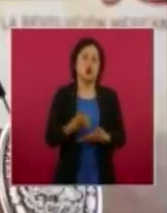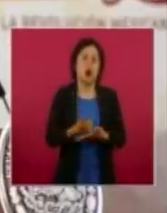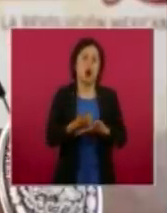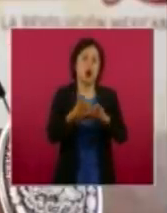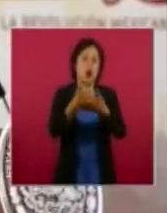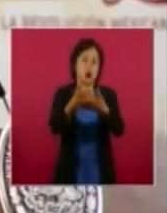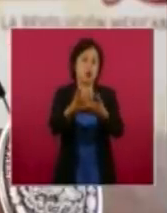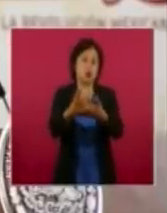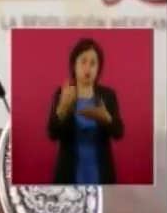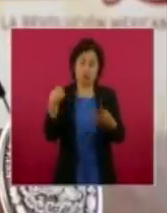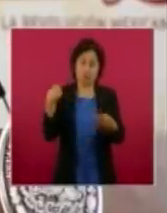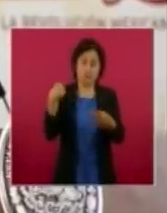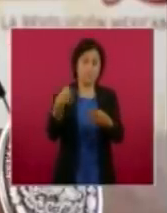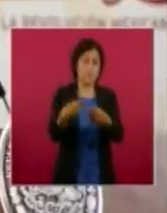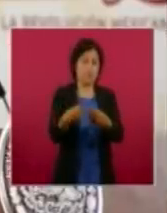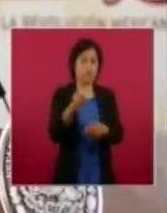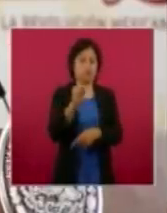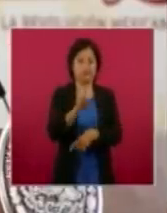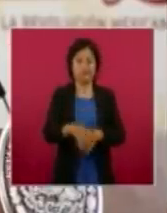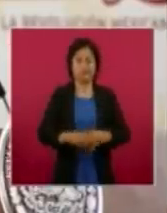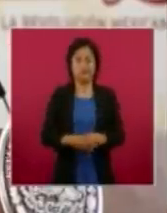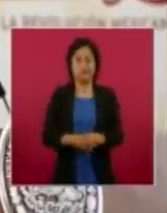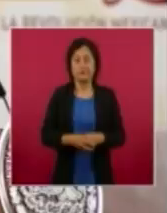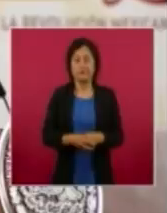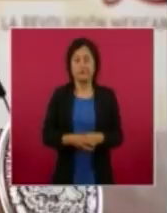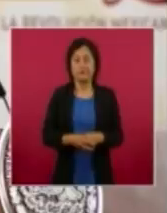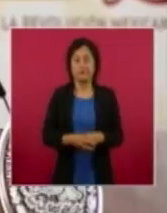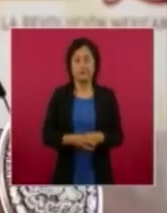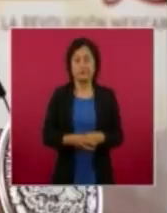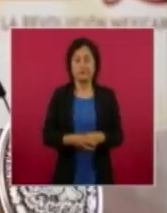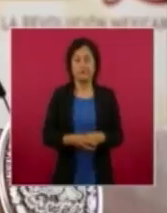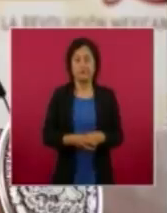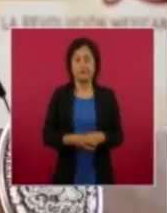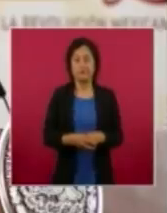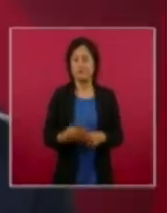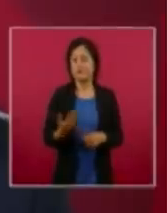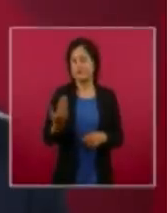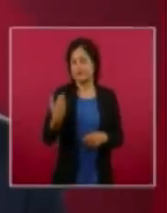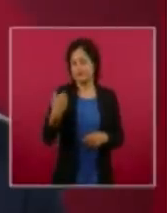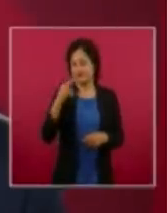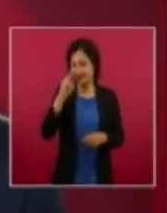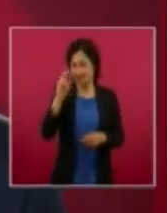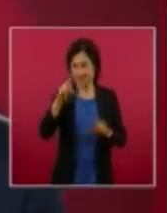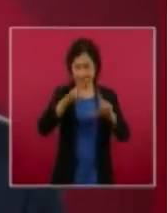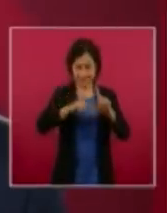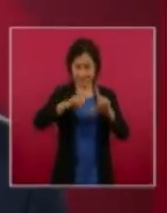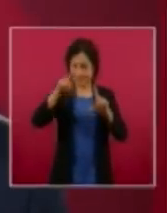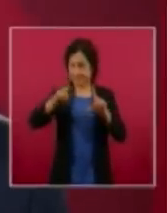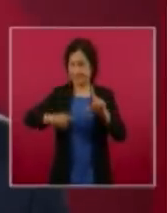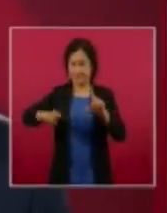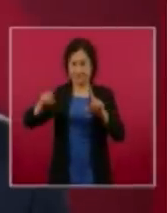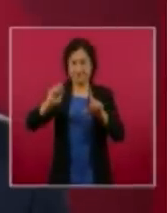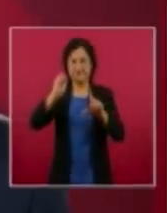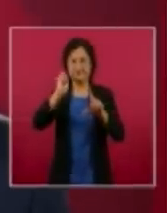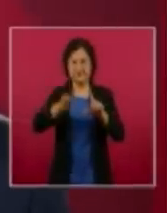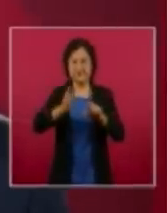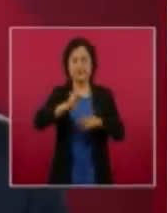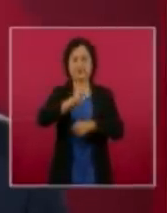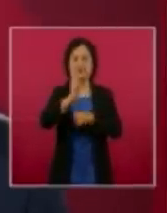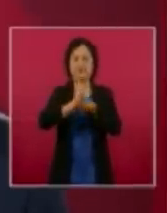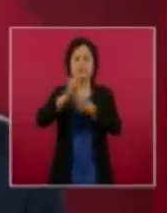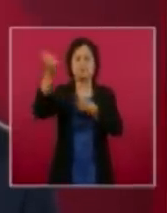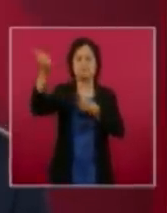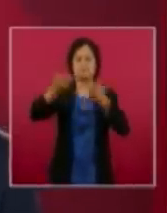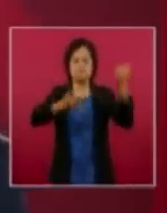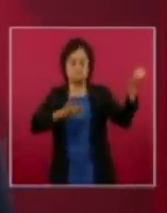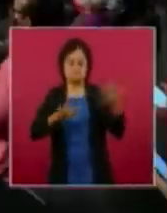uno de los principales socios esenciales para Estados Unidos. Eso y